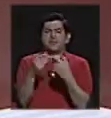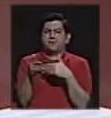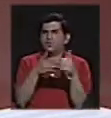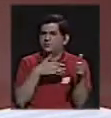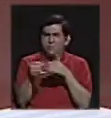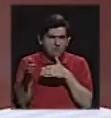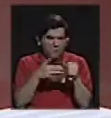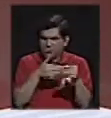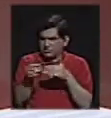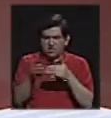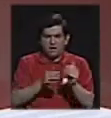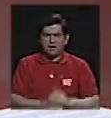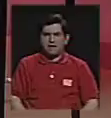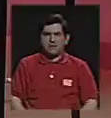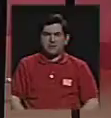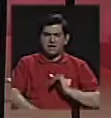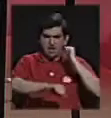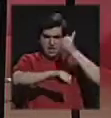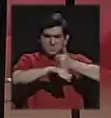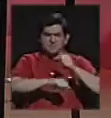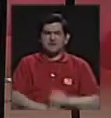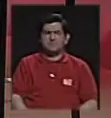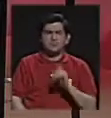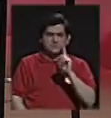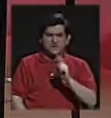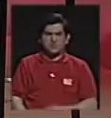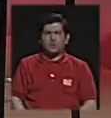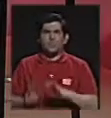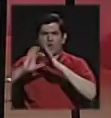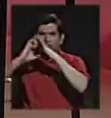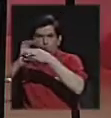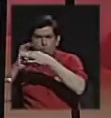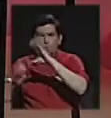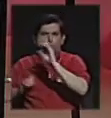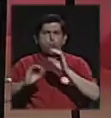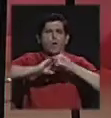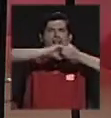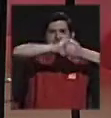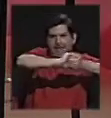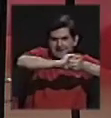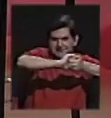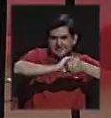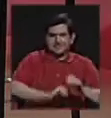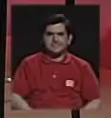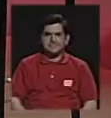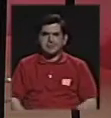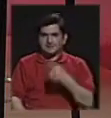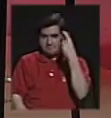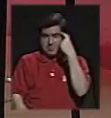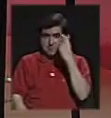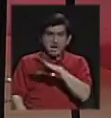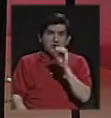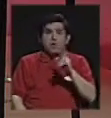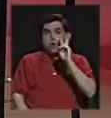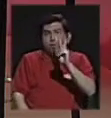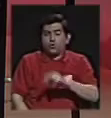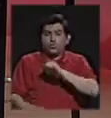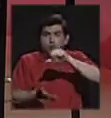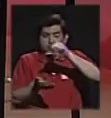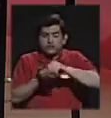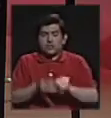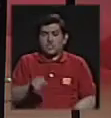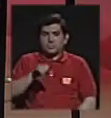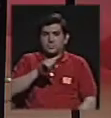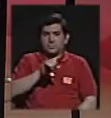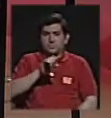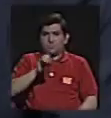Independientemente de que se conforme una coalición o alianza, ya sea o dos, a la centro izquierda o a la centro